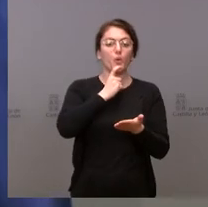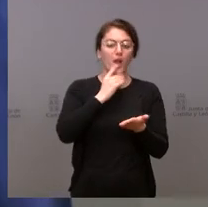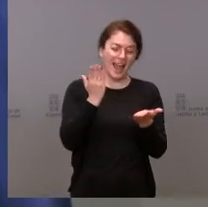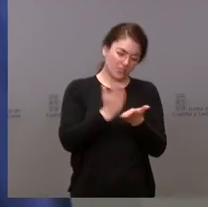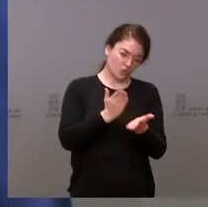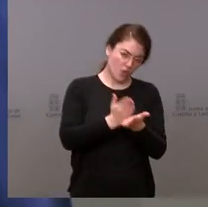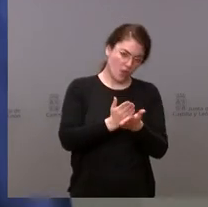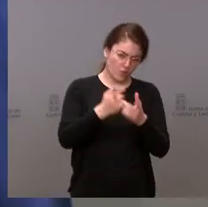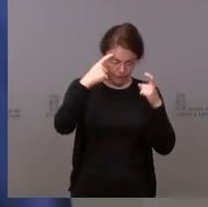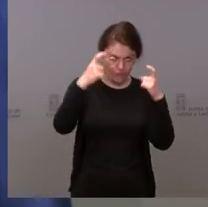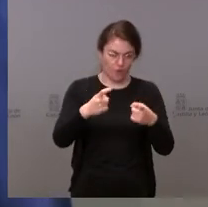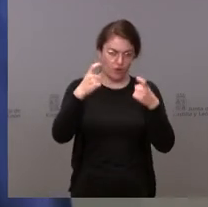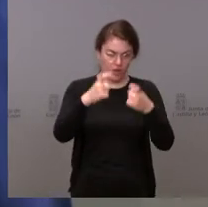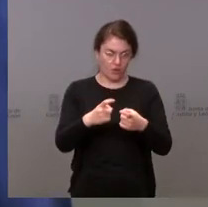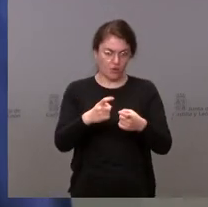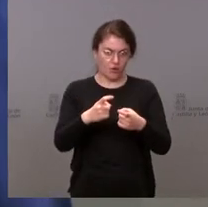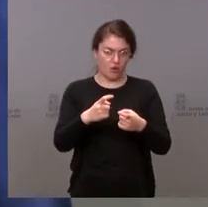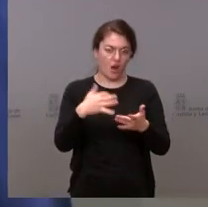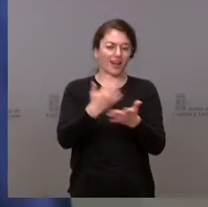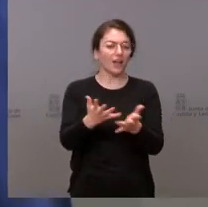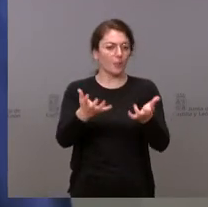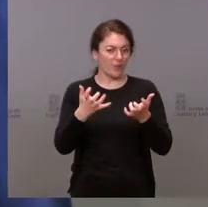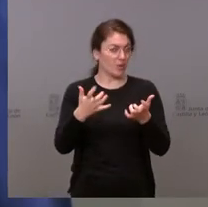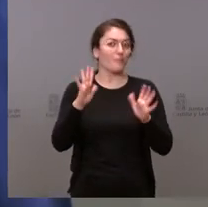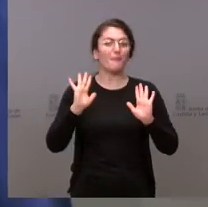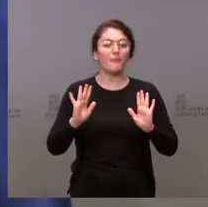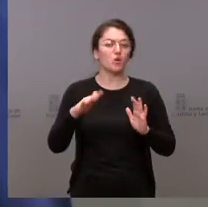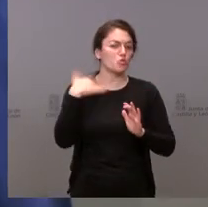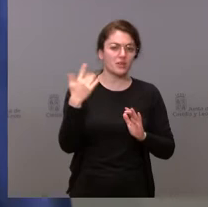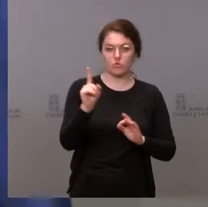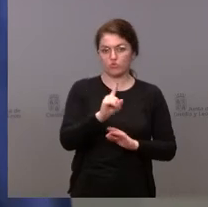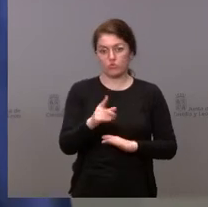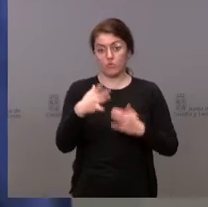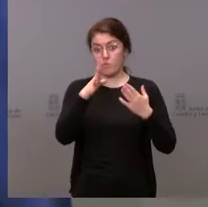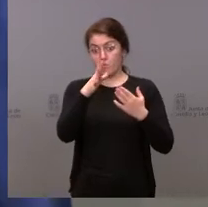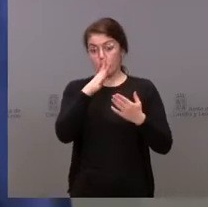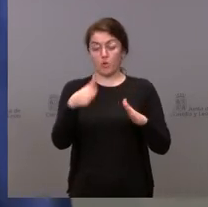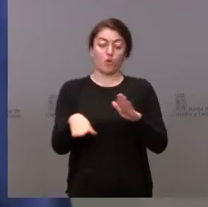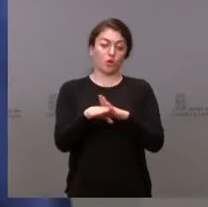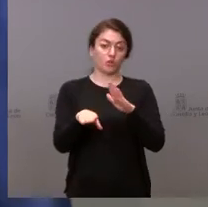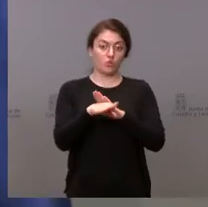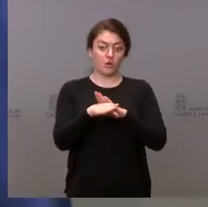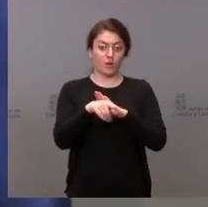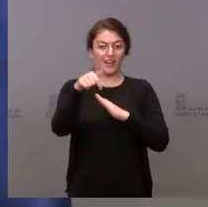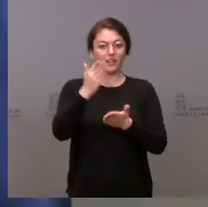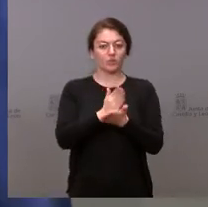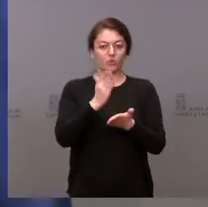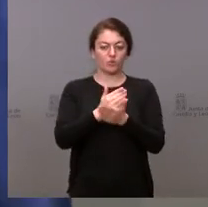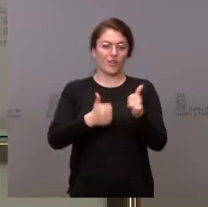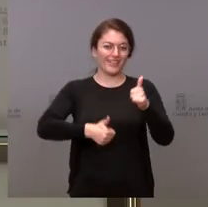y por eso es por lo que si que en este caso concreto hemos seguido manteniendo para este curso los exámenes de recuperación